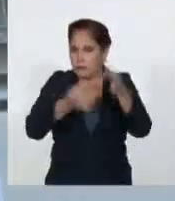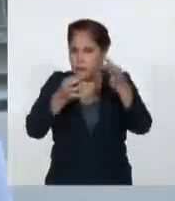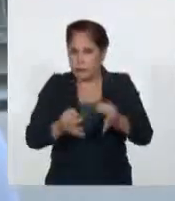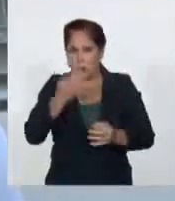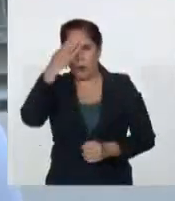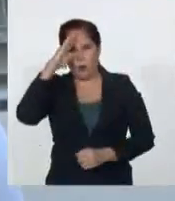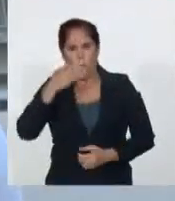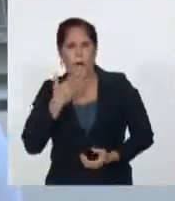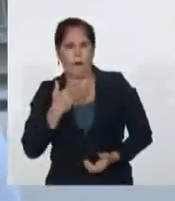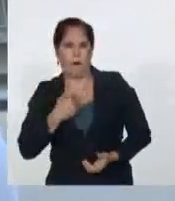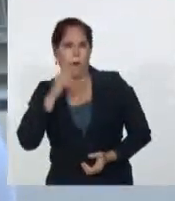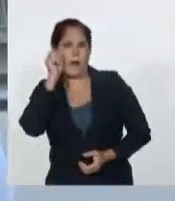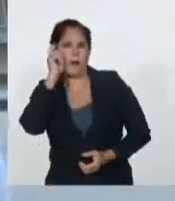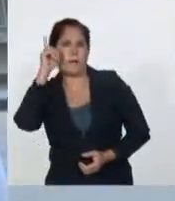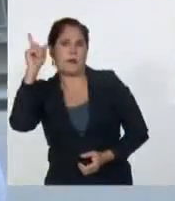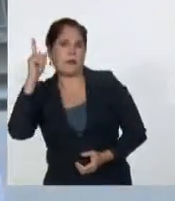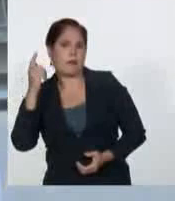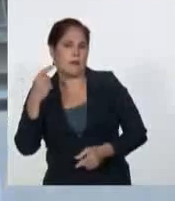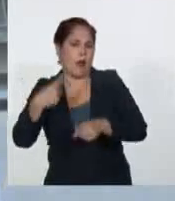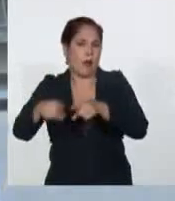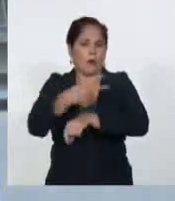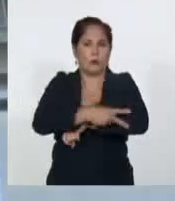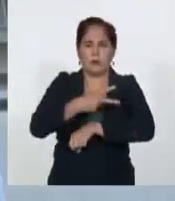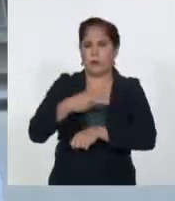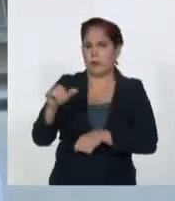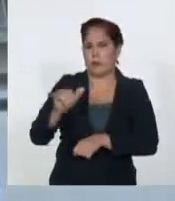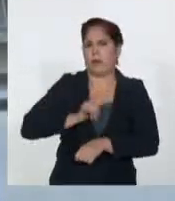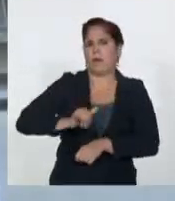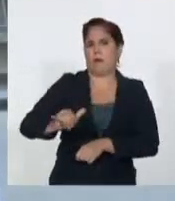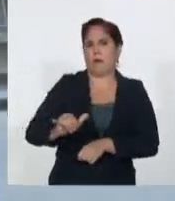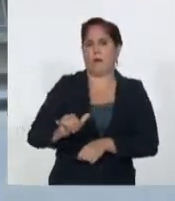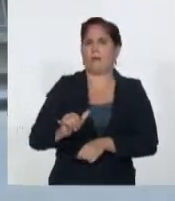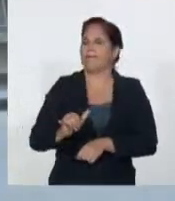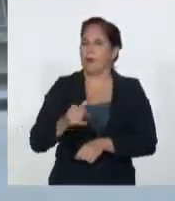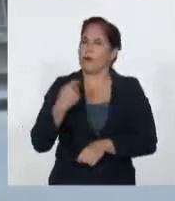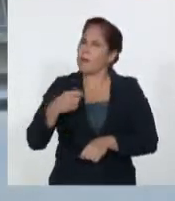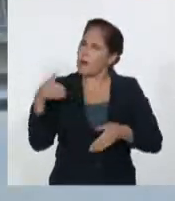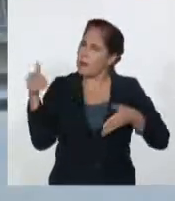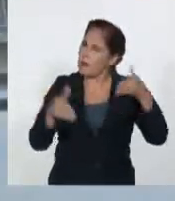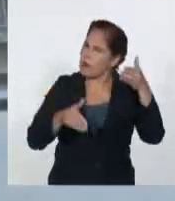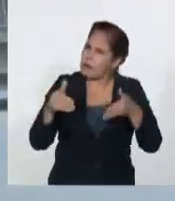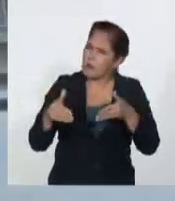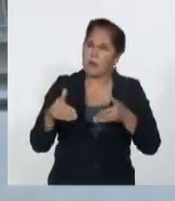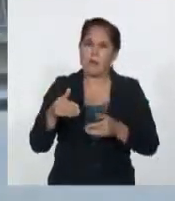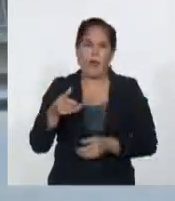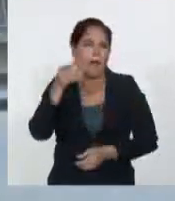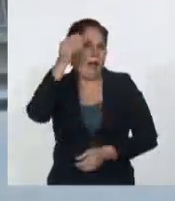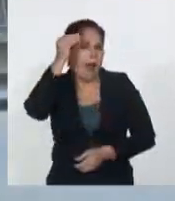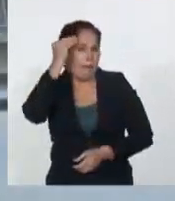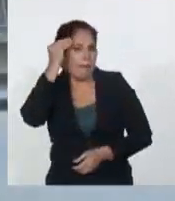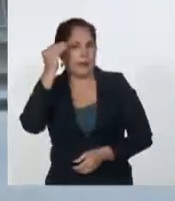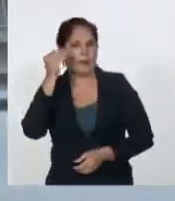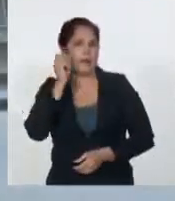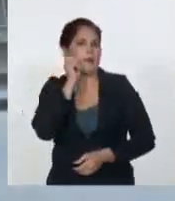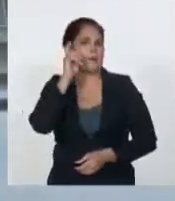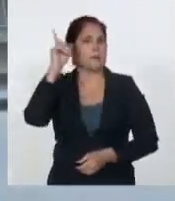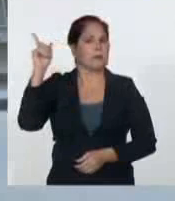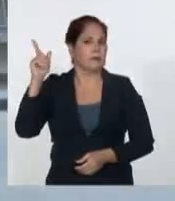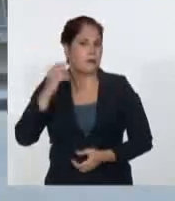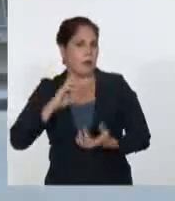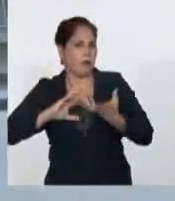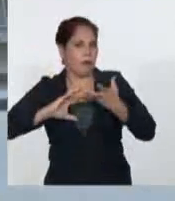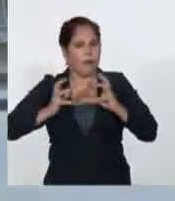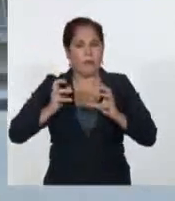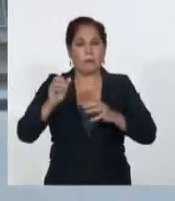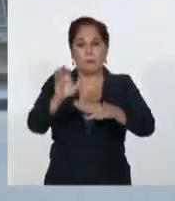compartir sinergias digamos participar de diferentes enfoques de